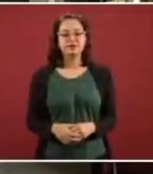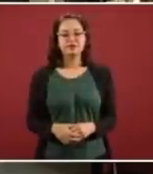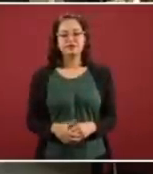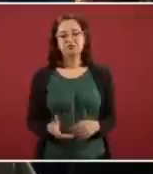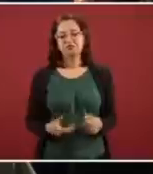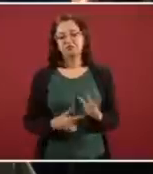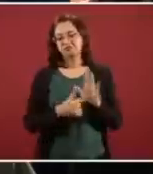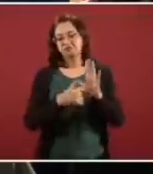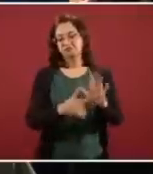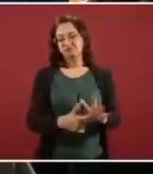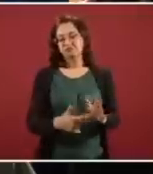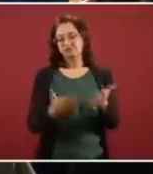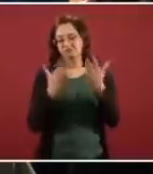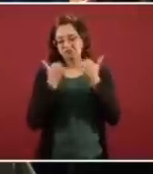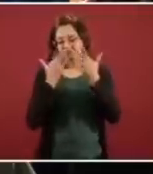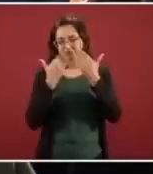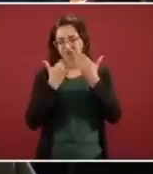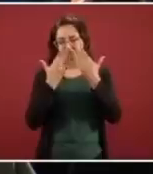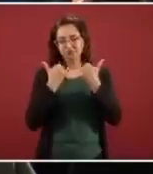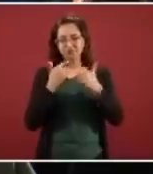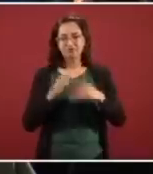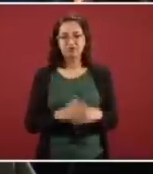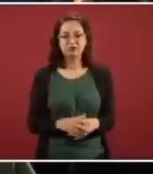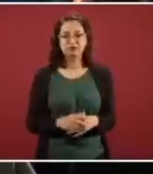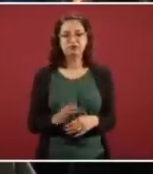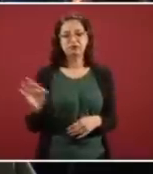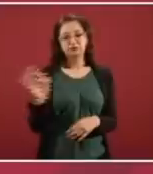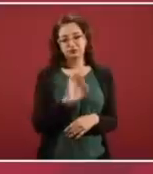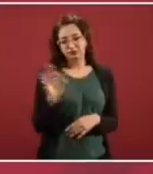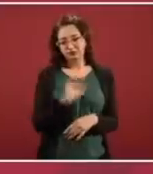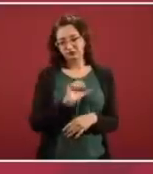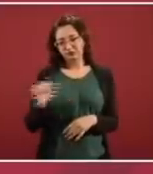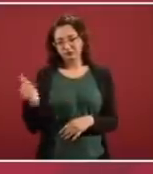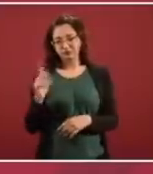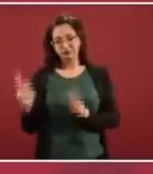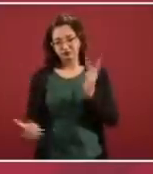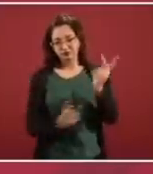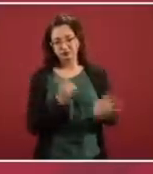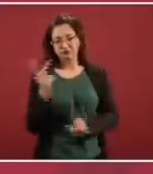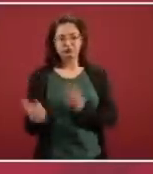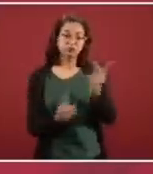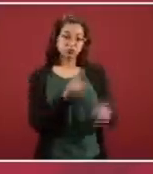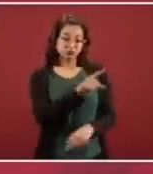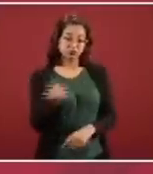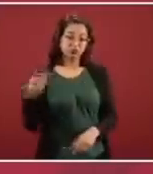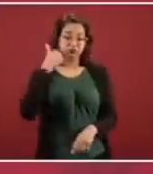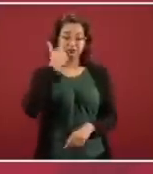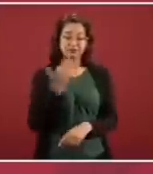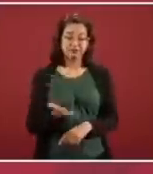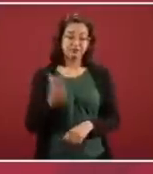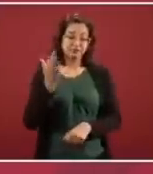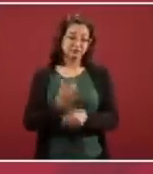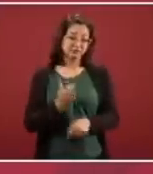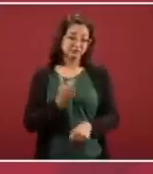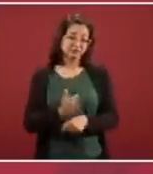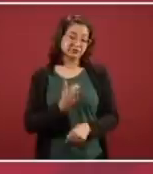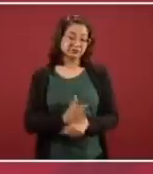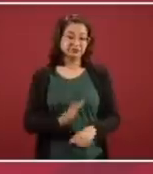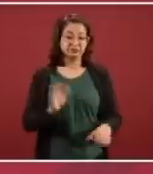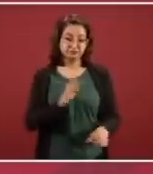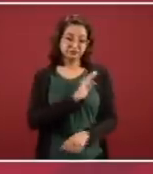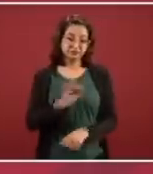se exponga. A lo mejor hay otros que ustedes quieran tratar.